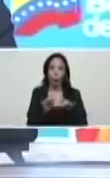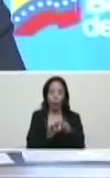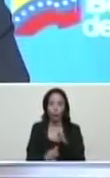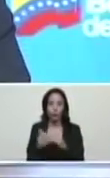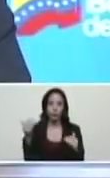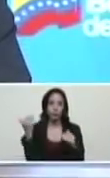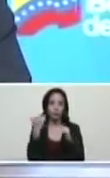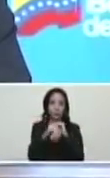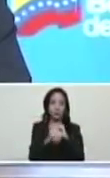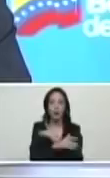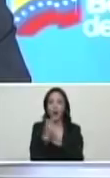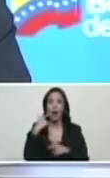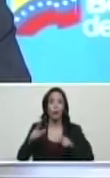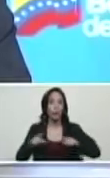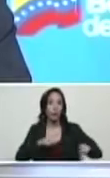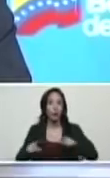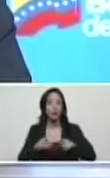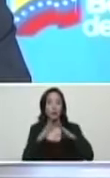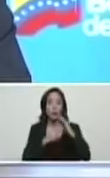coordinen.